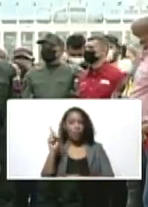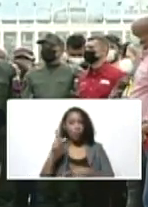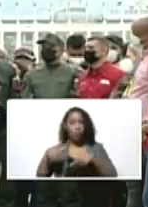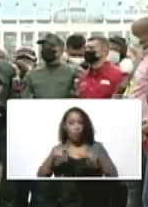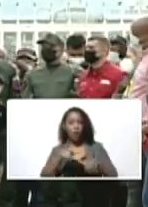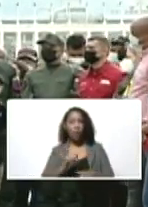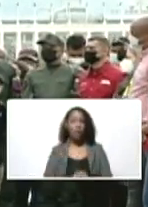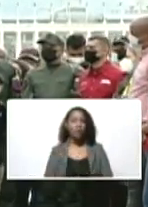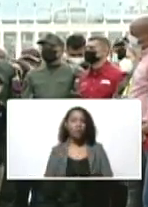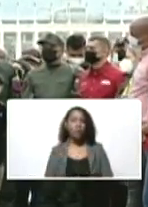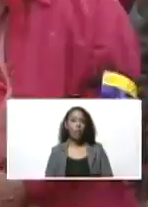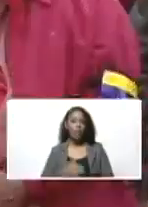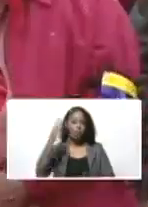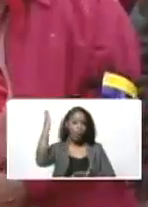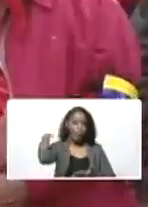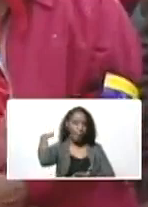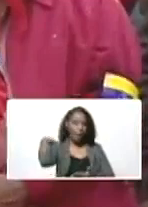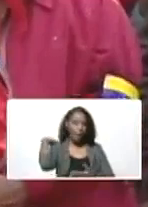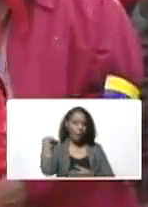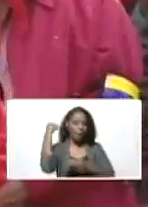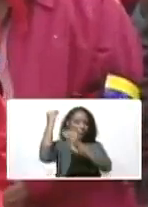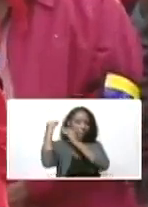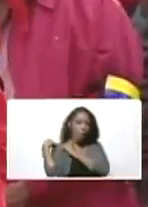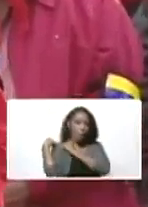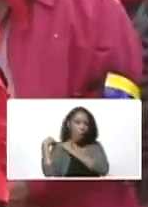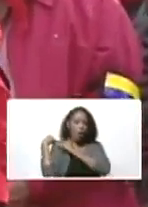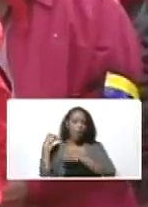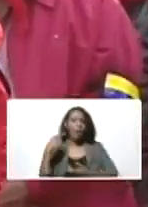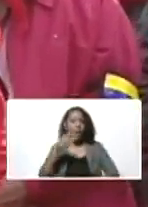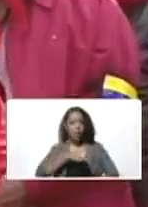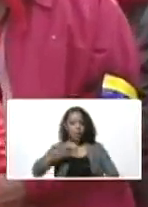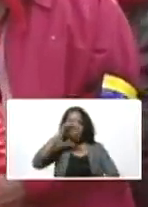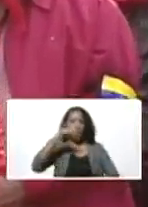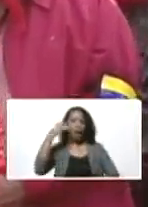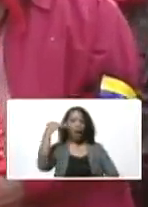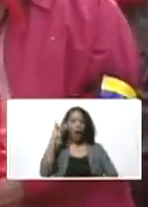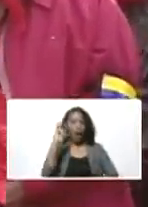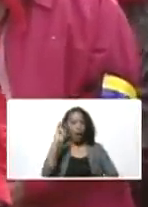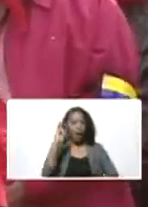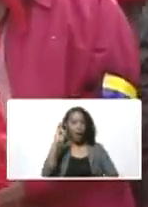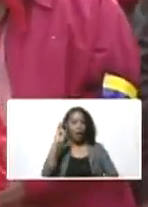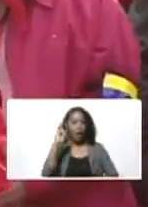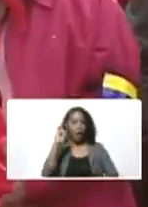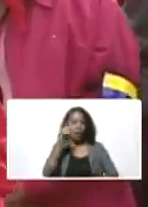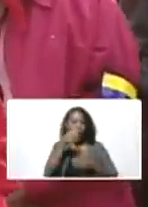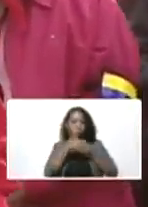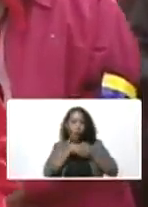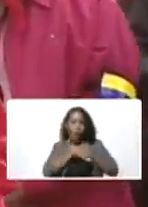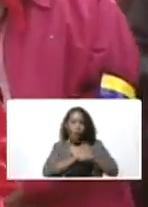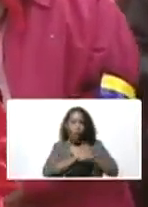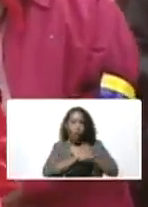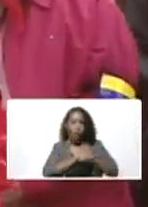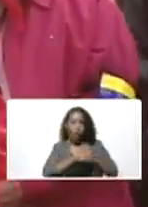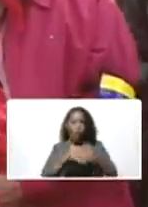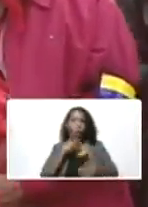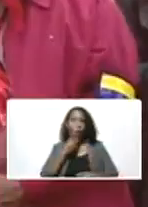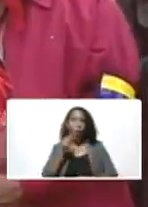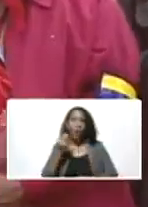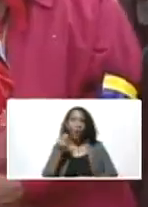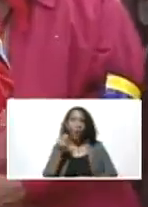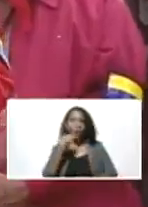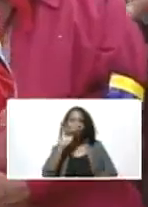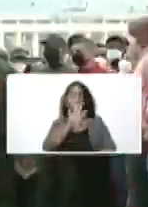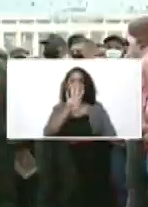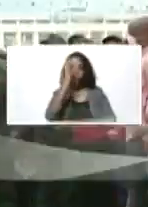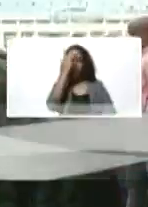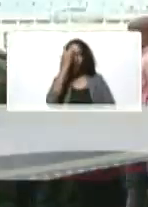espaldas, en su alma, reposa el tesoro de la juventud del